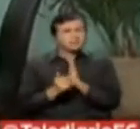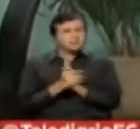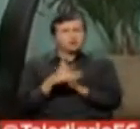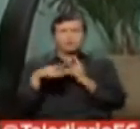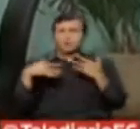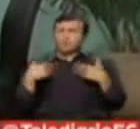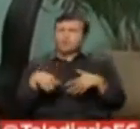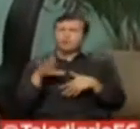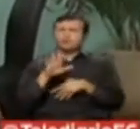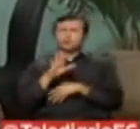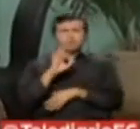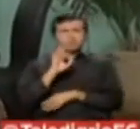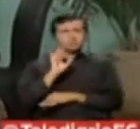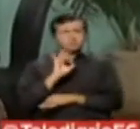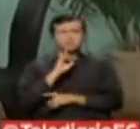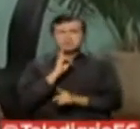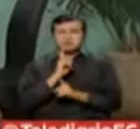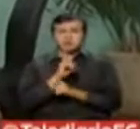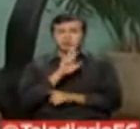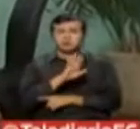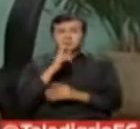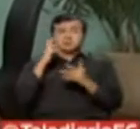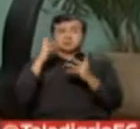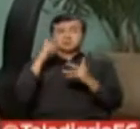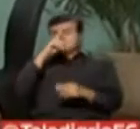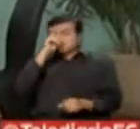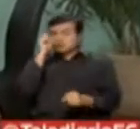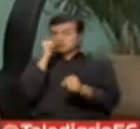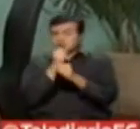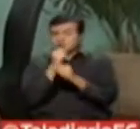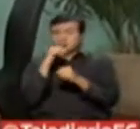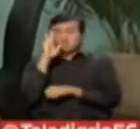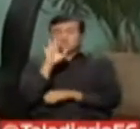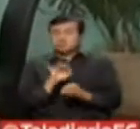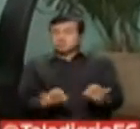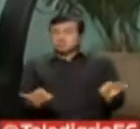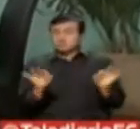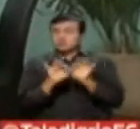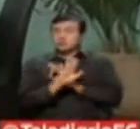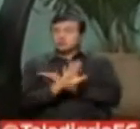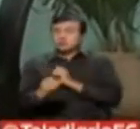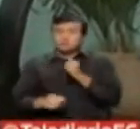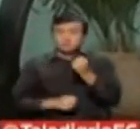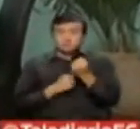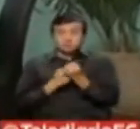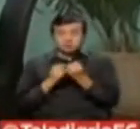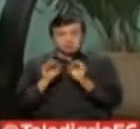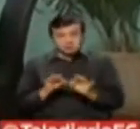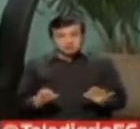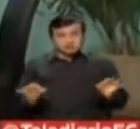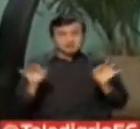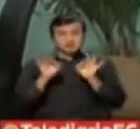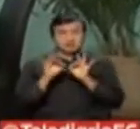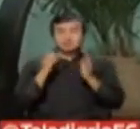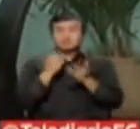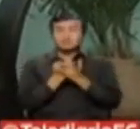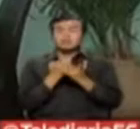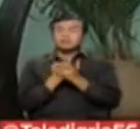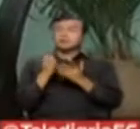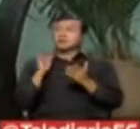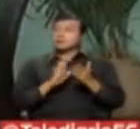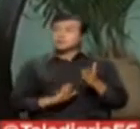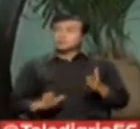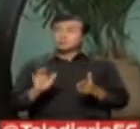capacidad y sus manos trabajadoras y sobre todo ese aporte fundamental que pueden dar a la economía ecuatoriana